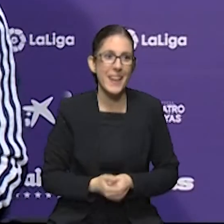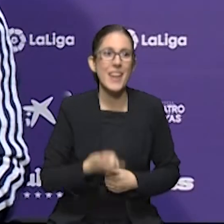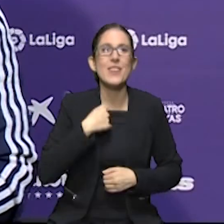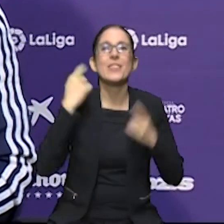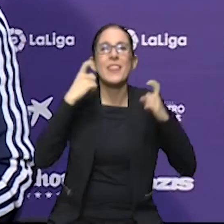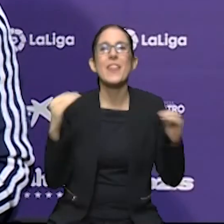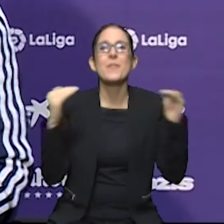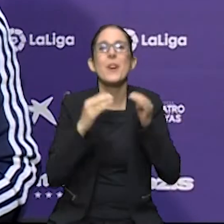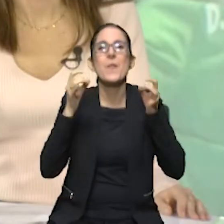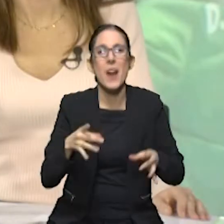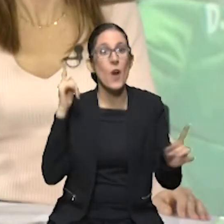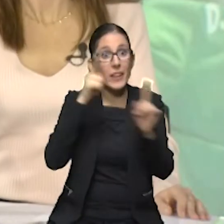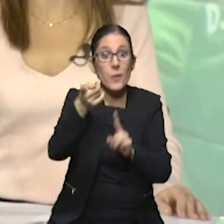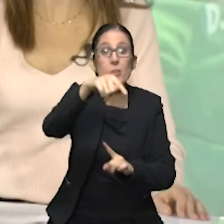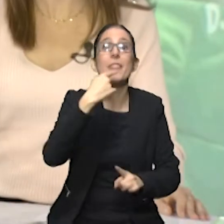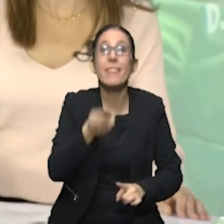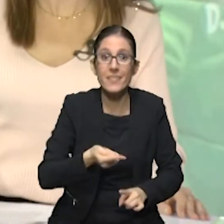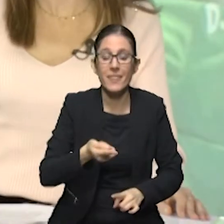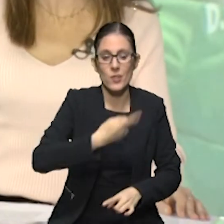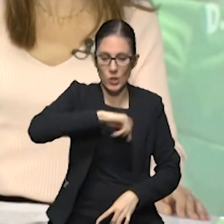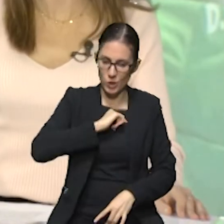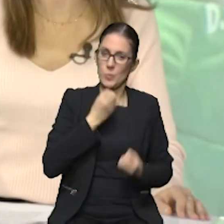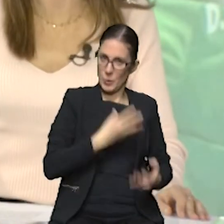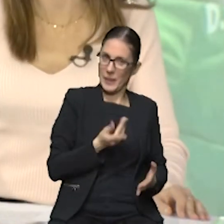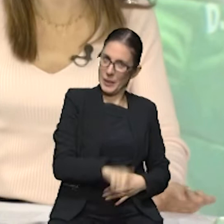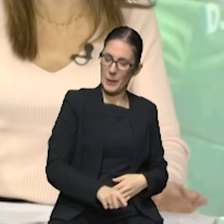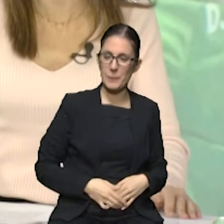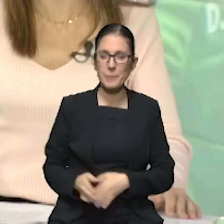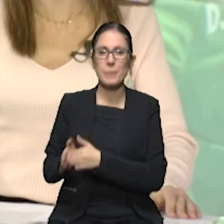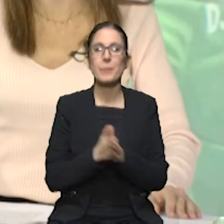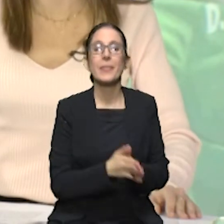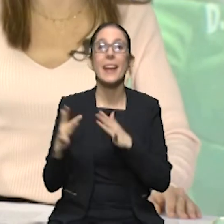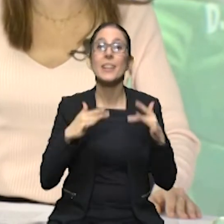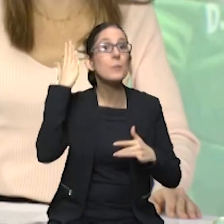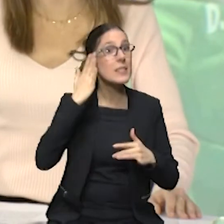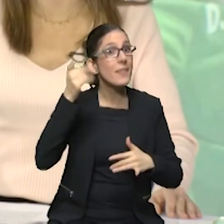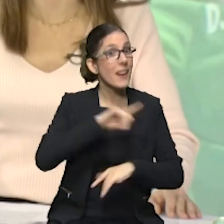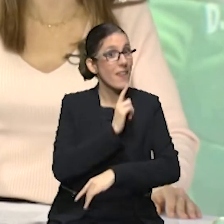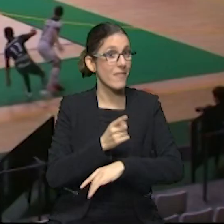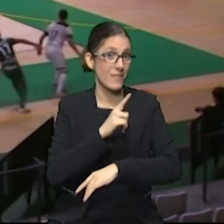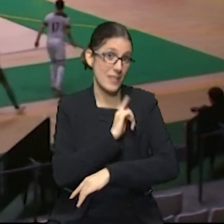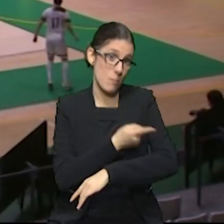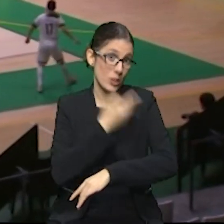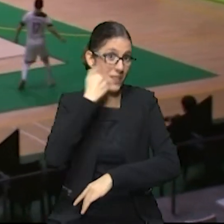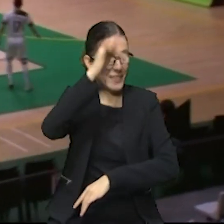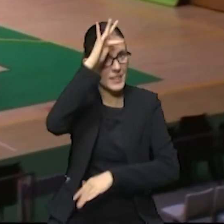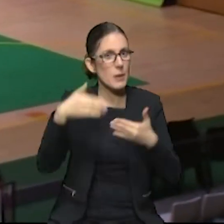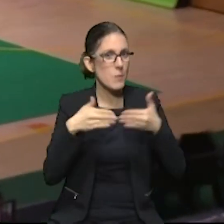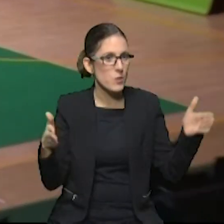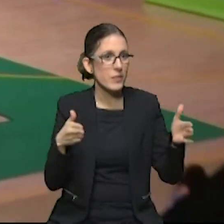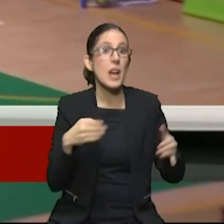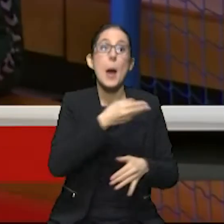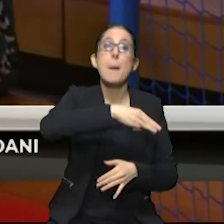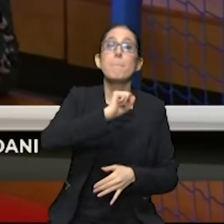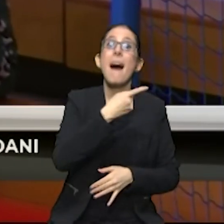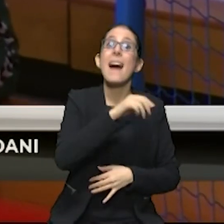gran temporada nosotros. Dos equipos navarros abren este viernes el fin de semana deportivos. Asuna Magna busca la revancha de la eliminación que